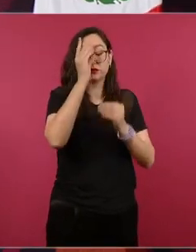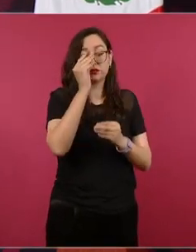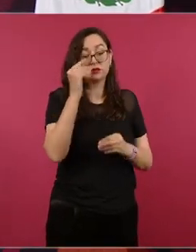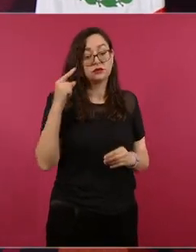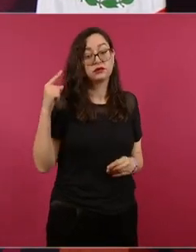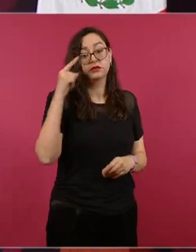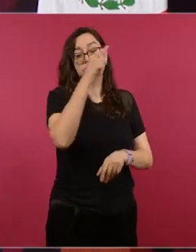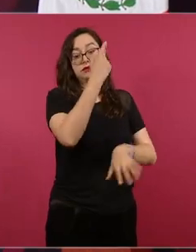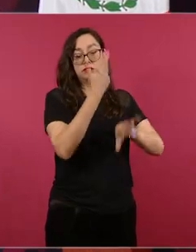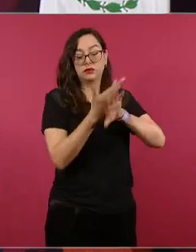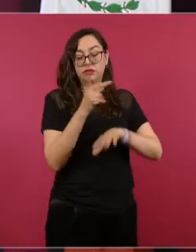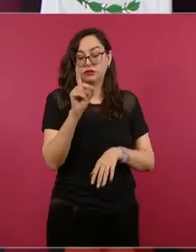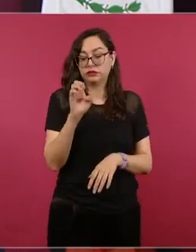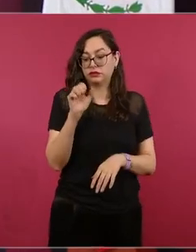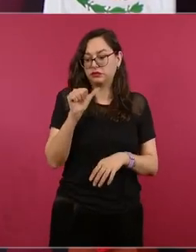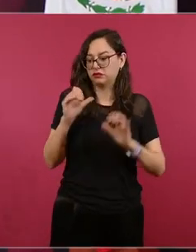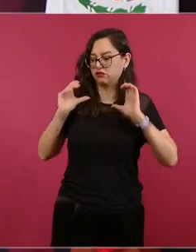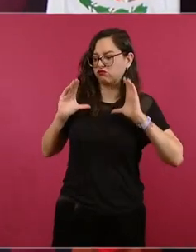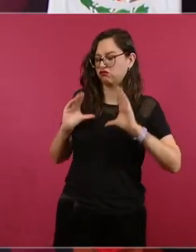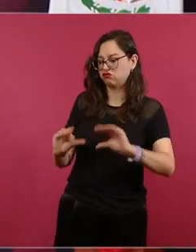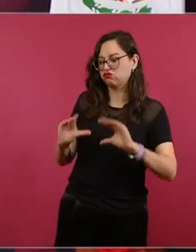DEA